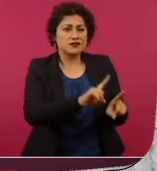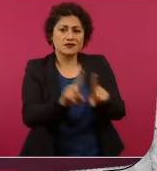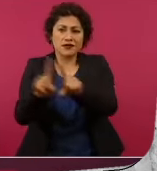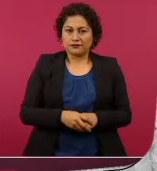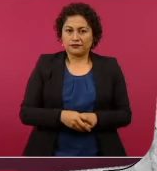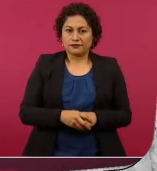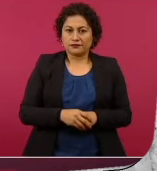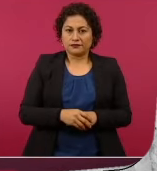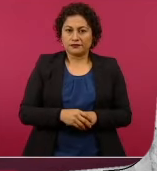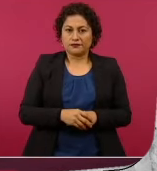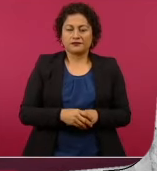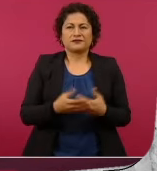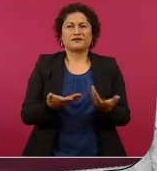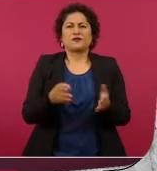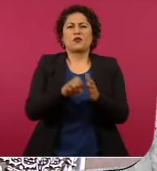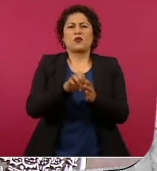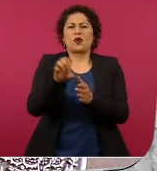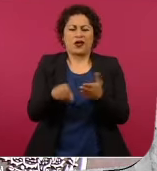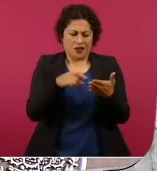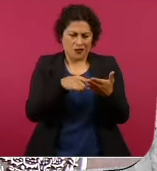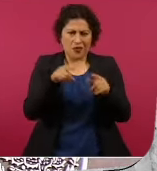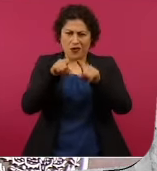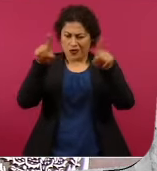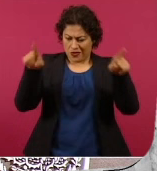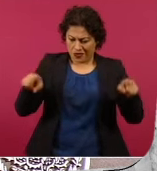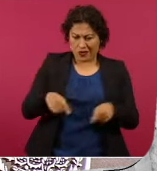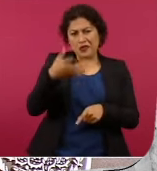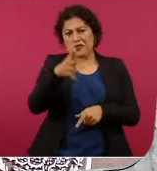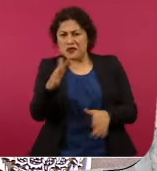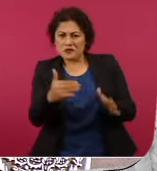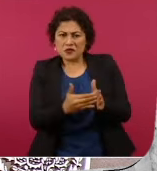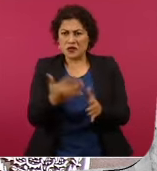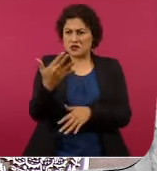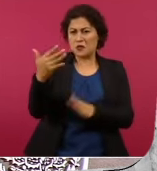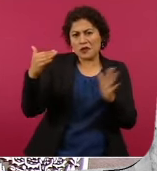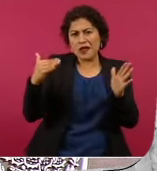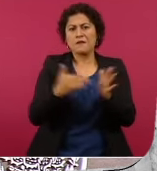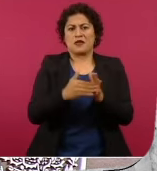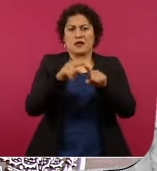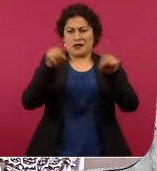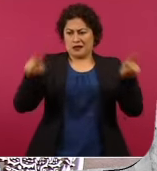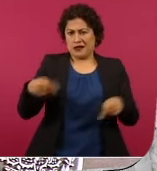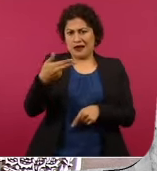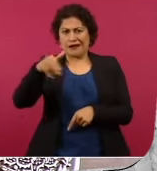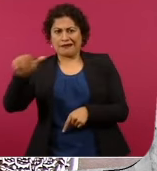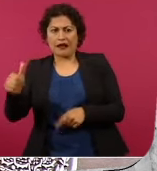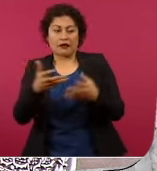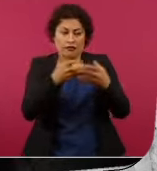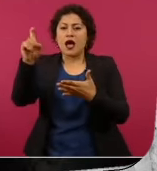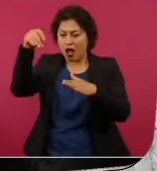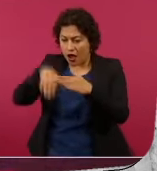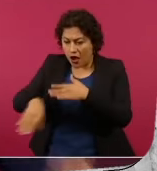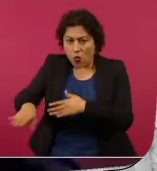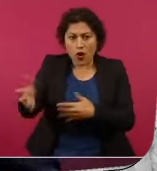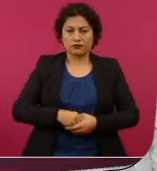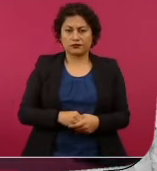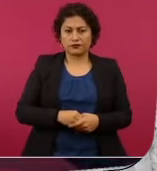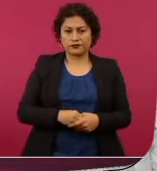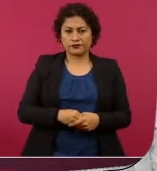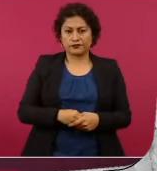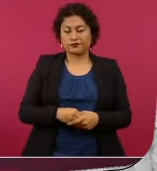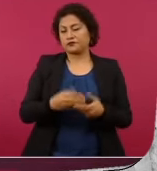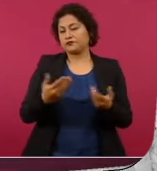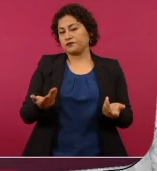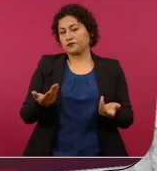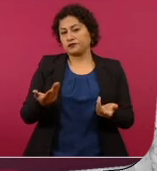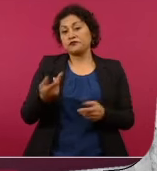de 10,000, 20,000, 50,000 hectáreas en tierra o en aguas someras, pero no